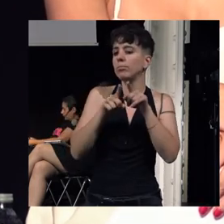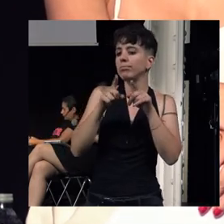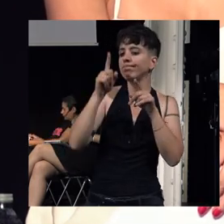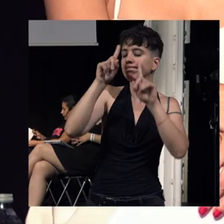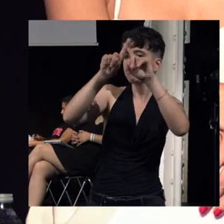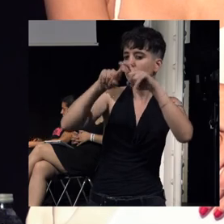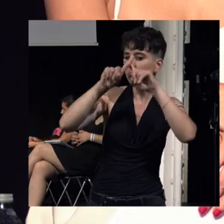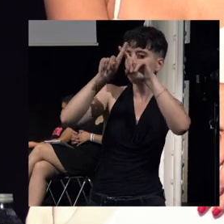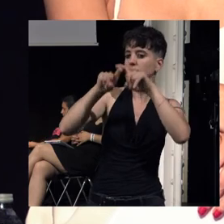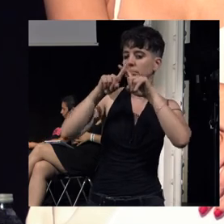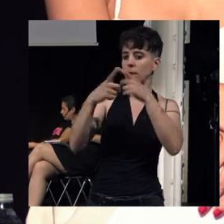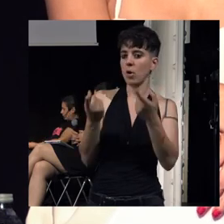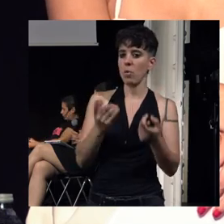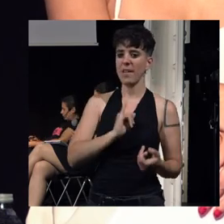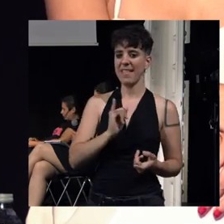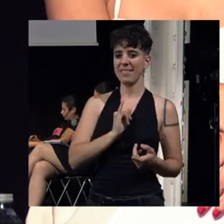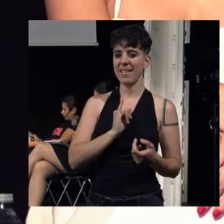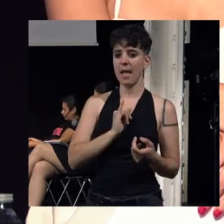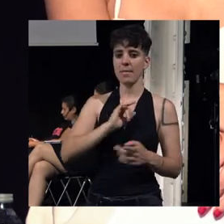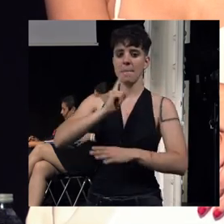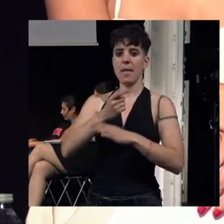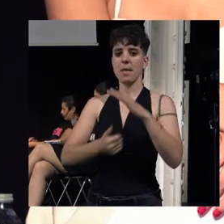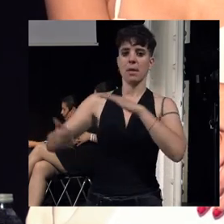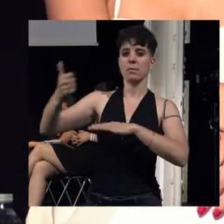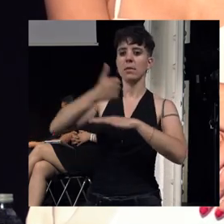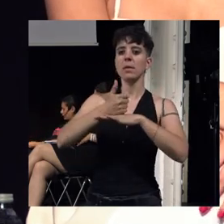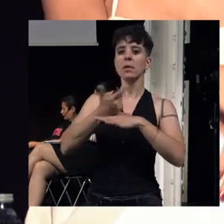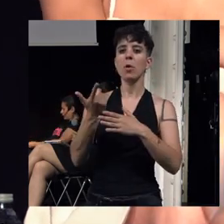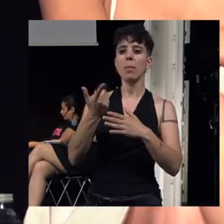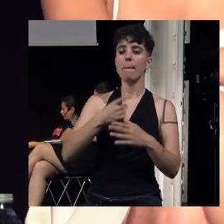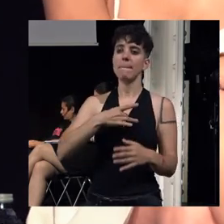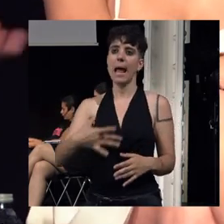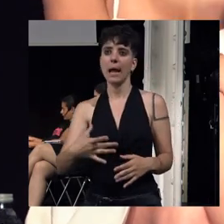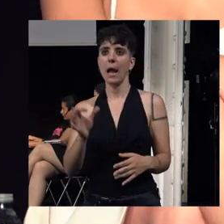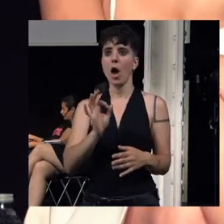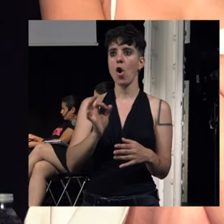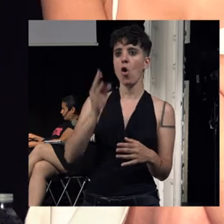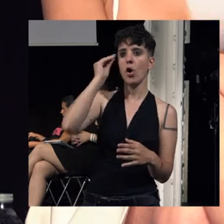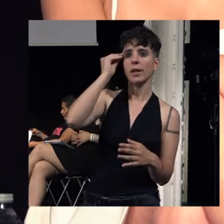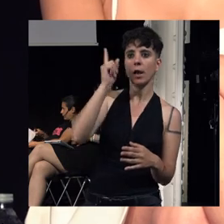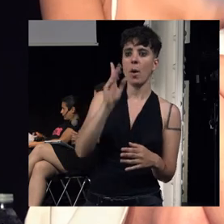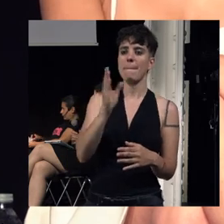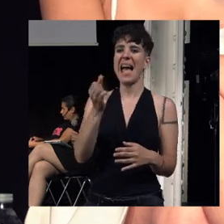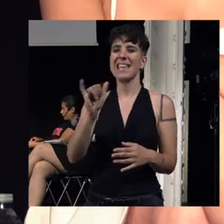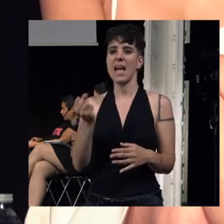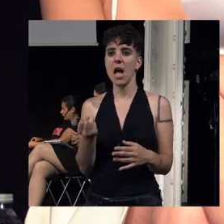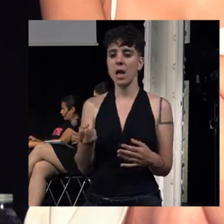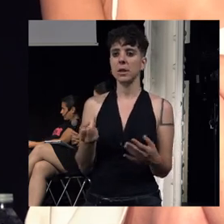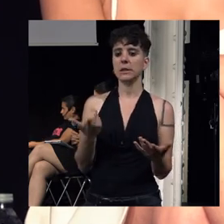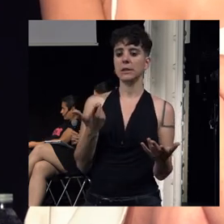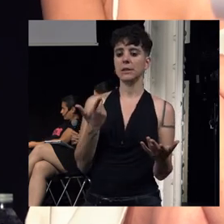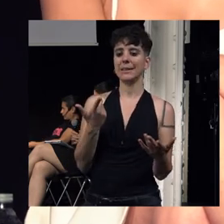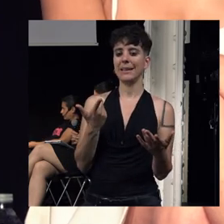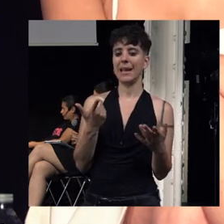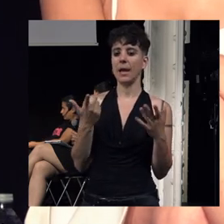podemos repensar la identidad hegemónica, ¿no? O la identidad blanca, o la identidad paya, llamémosle como queramos, ¿no? Sin que sea la negación